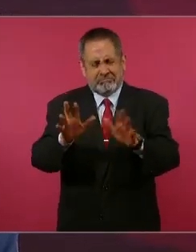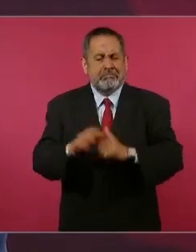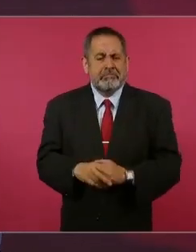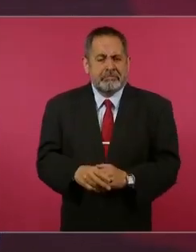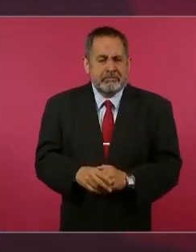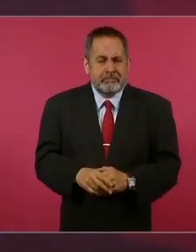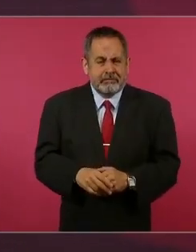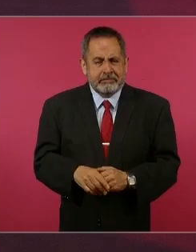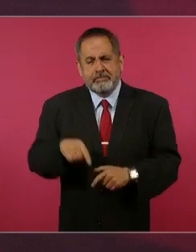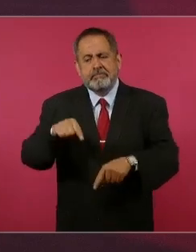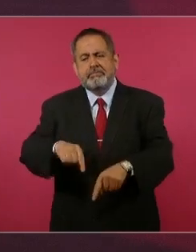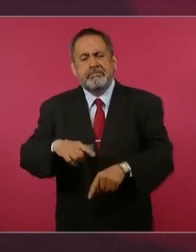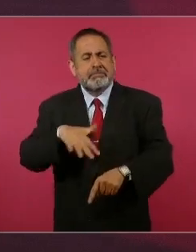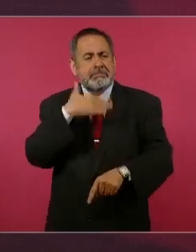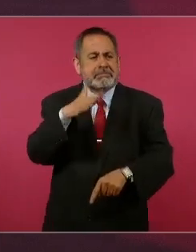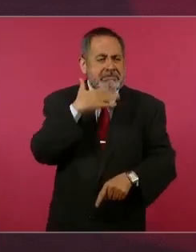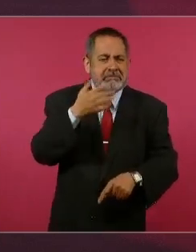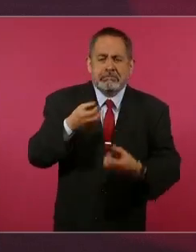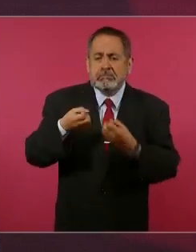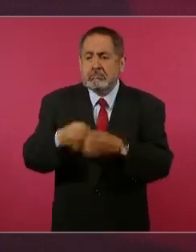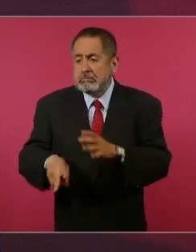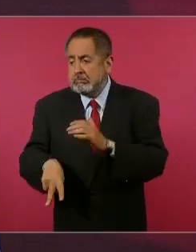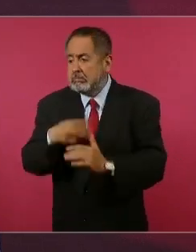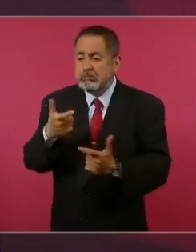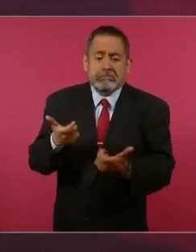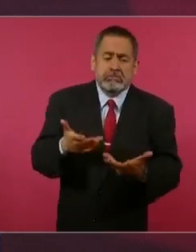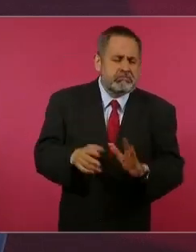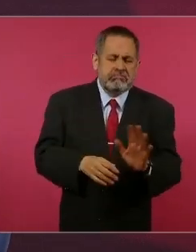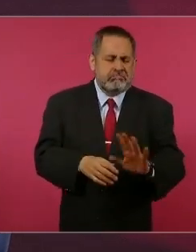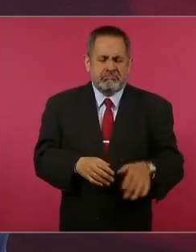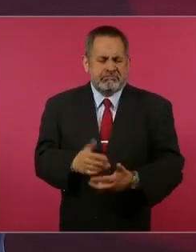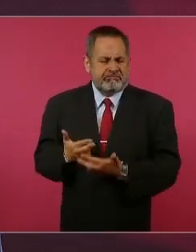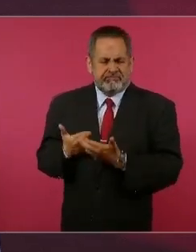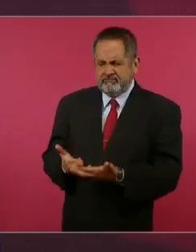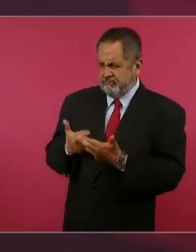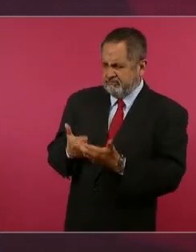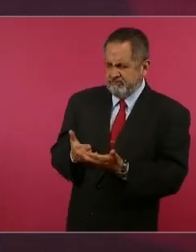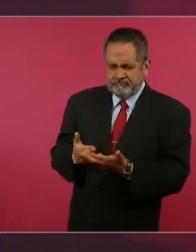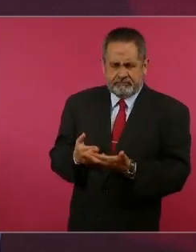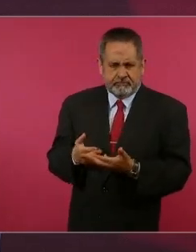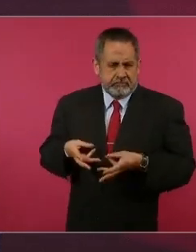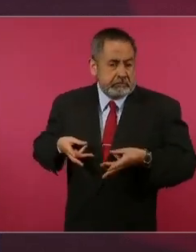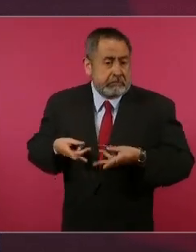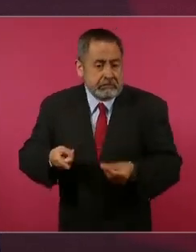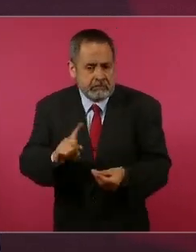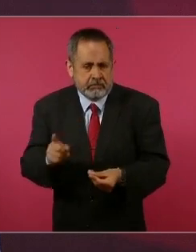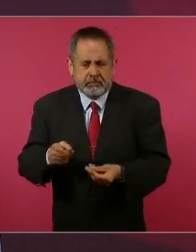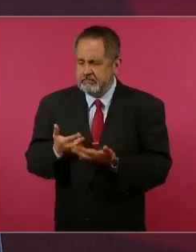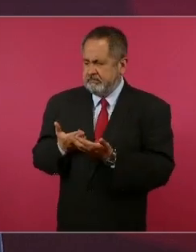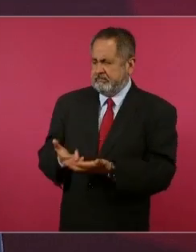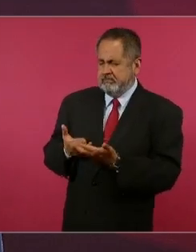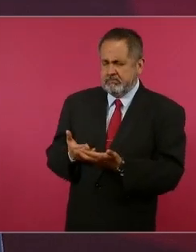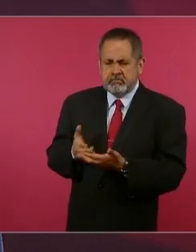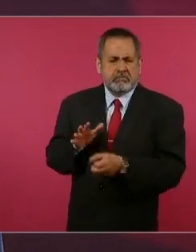Como ya no permitimos la corrupción y hay un gobierno austero, siempre hay ahorros.